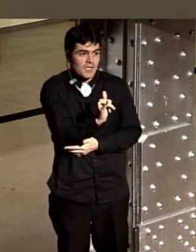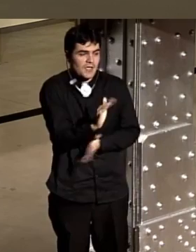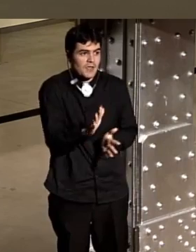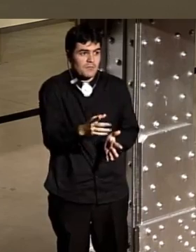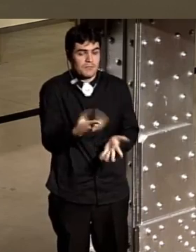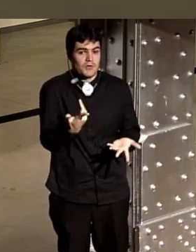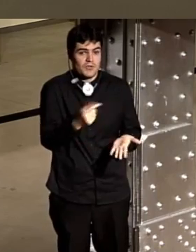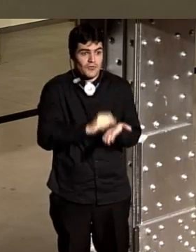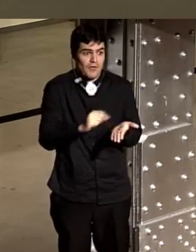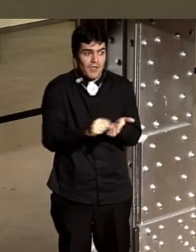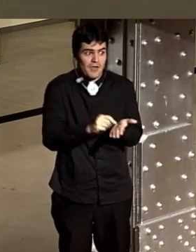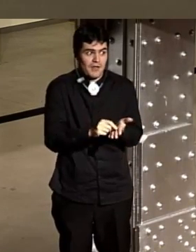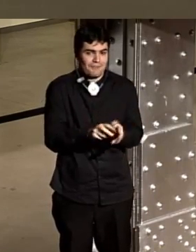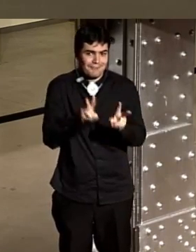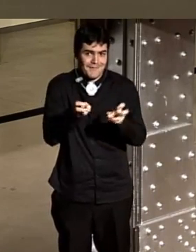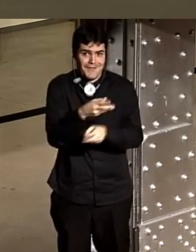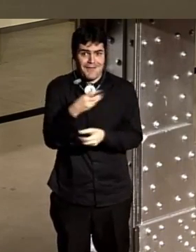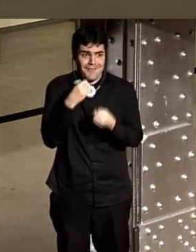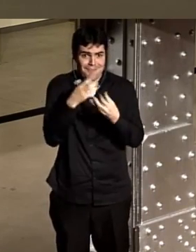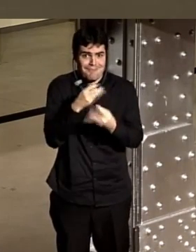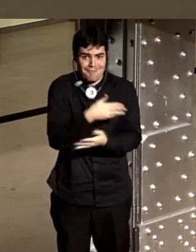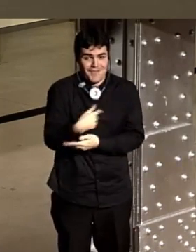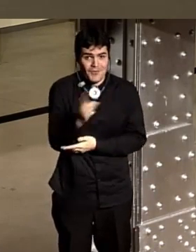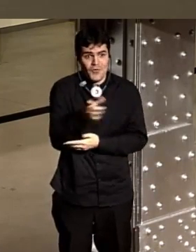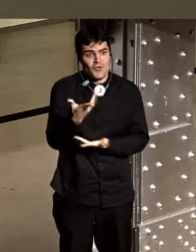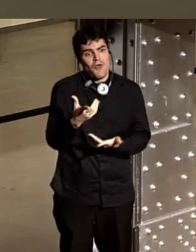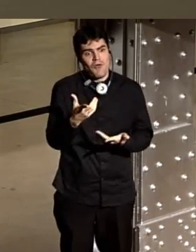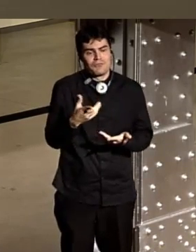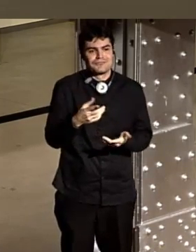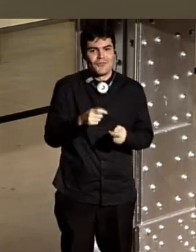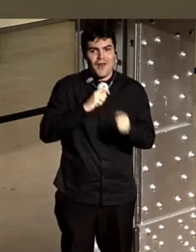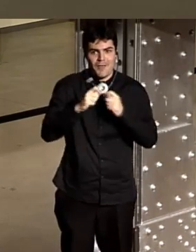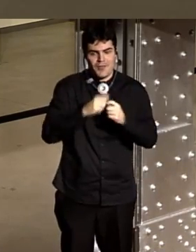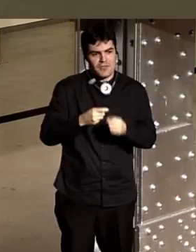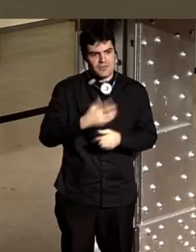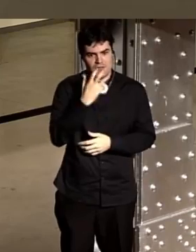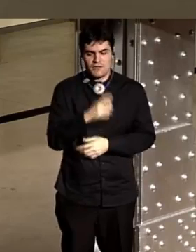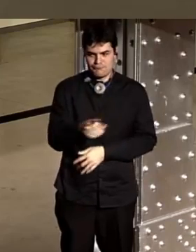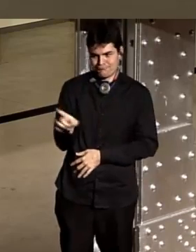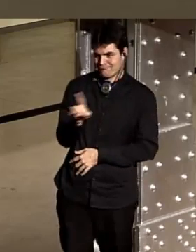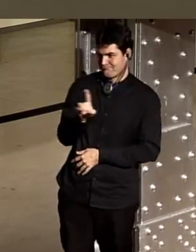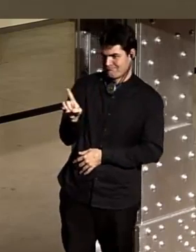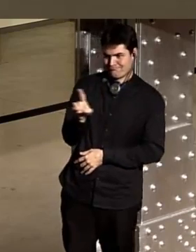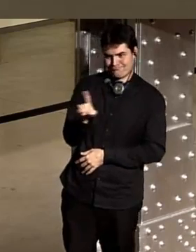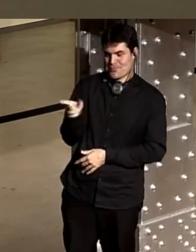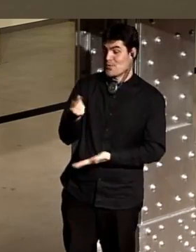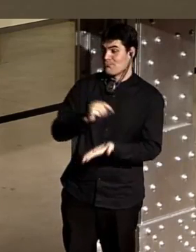no quiero escribir de eso porque soy una periodista muy seria y no quiero. Y me dice, no, tienes